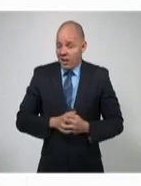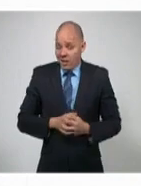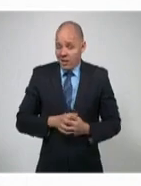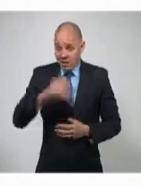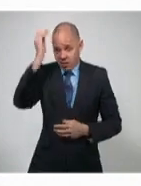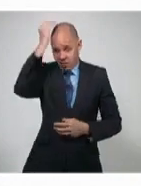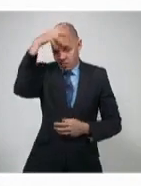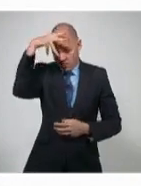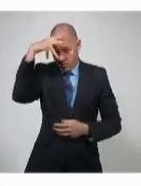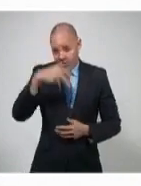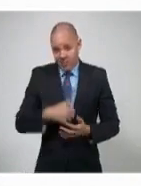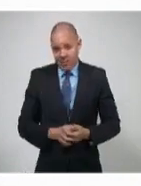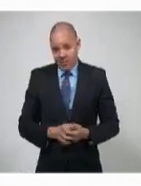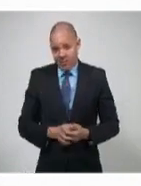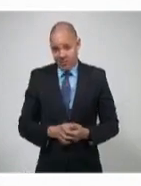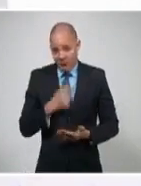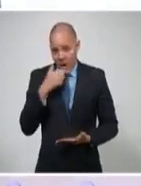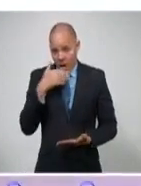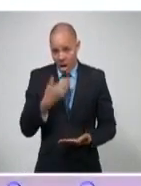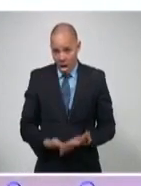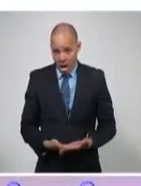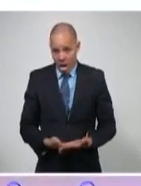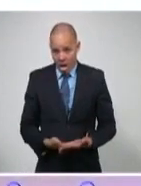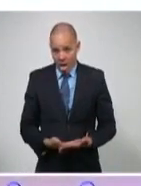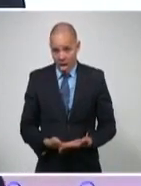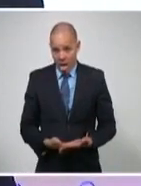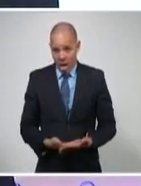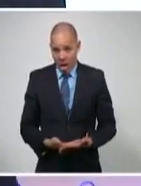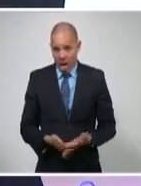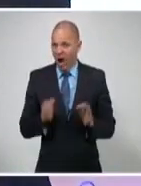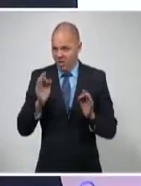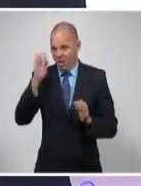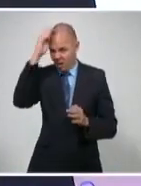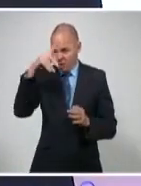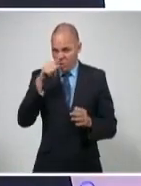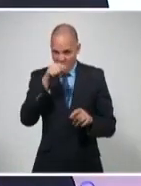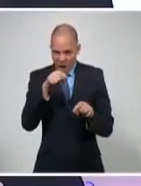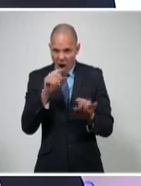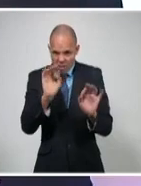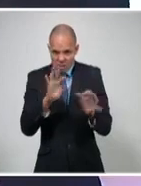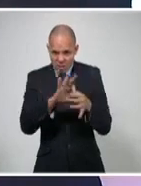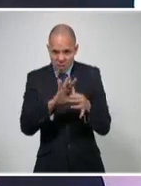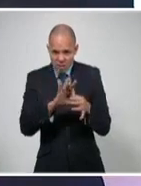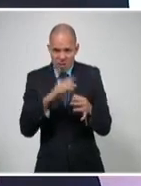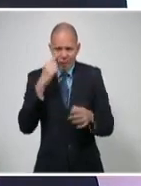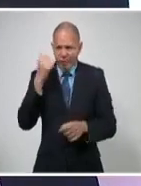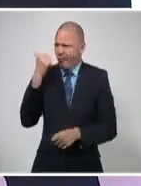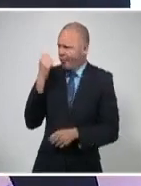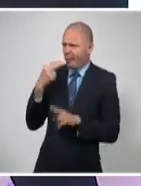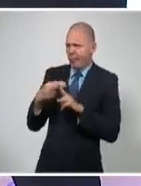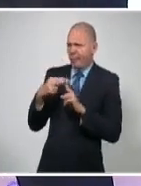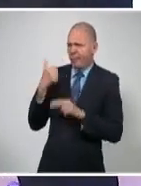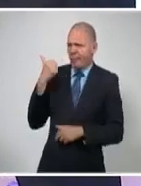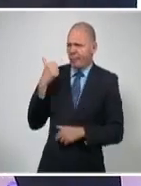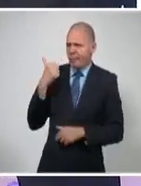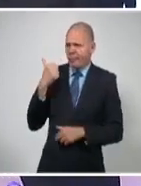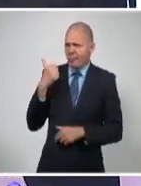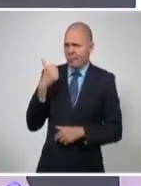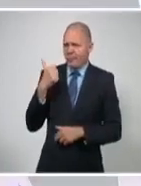Yo no digo que esta persona no estuviera apoyando la causa. Lo que pasa es que, vamos a verla de nuevo, que Donald Trump